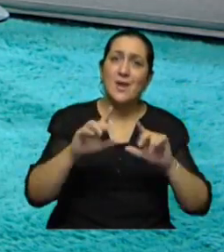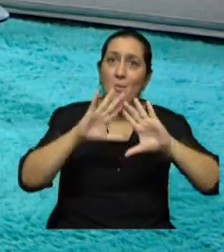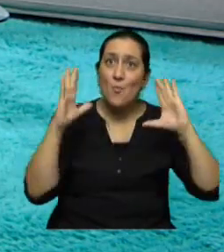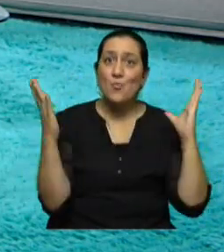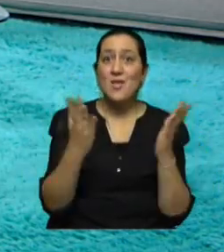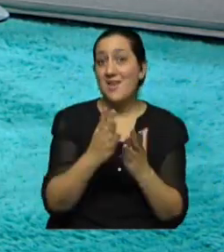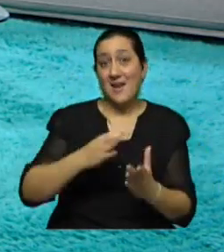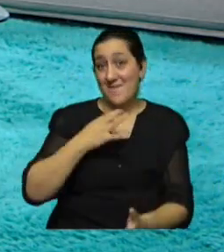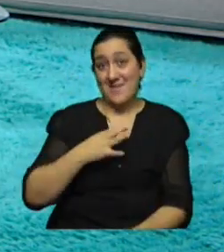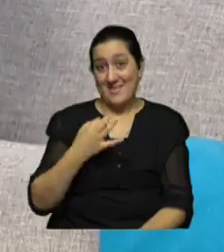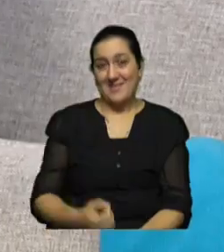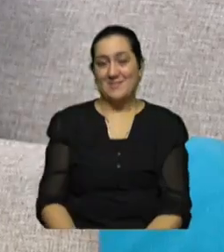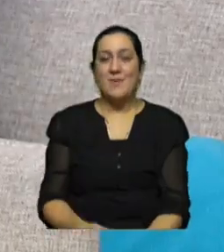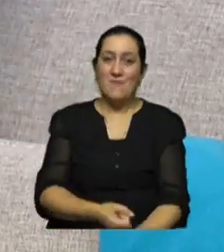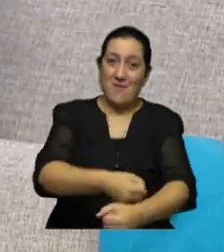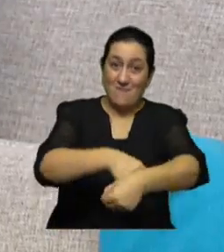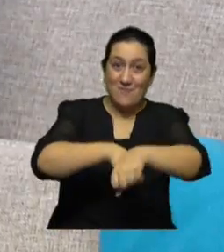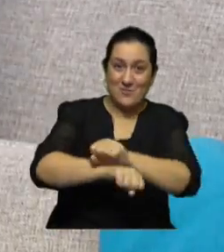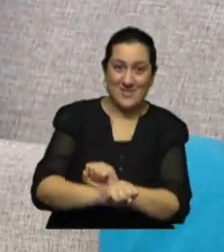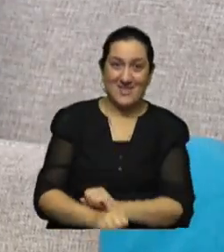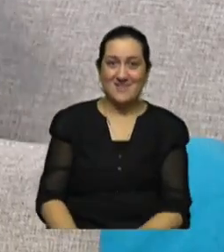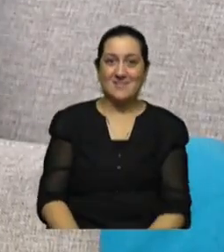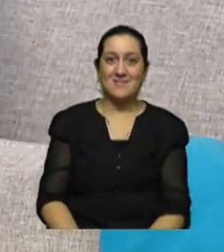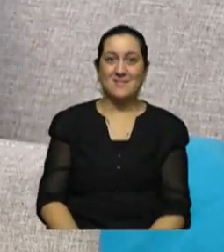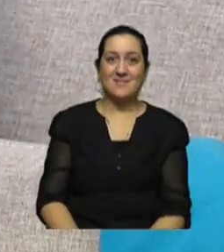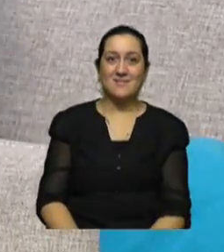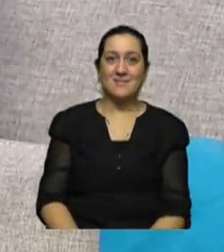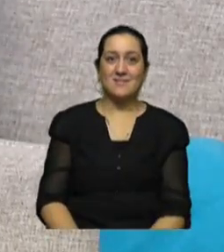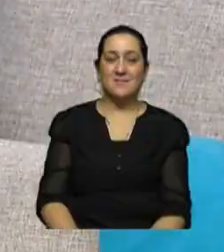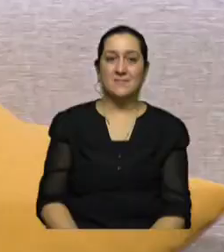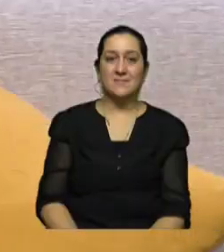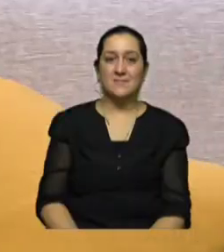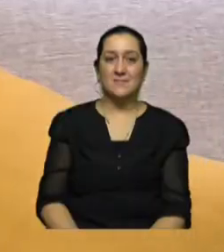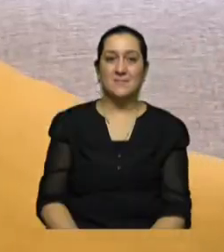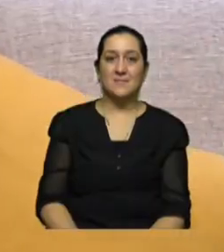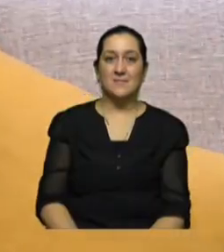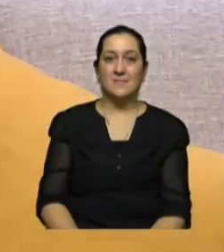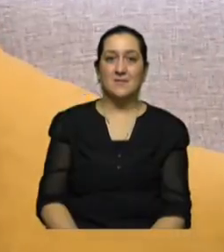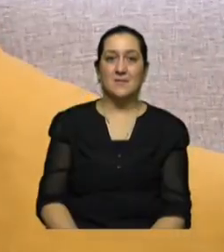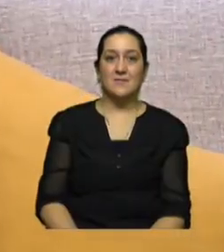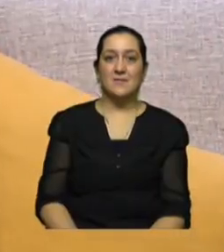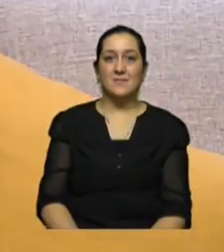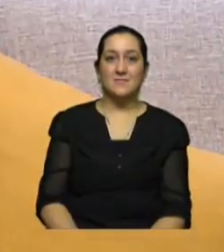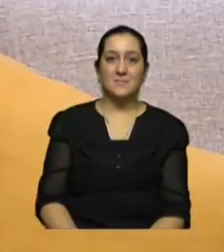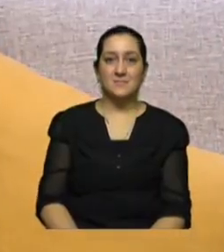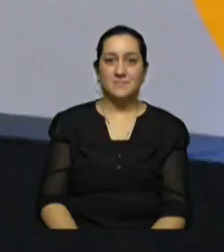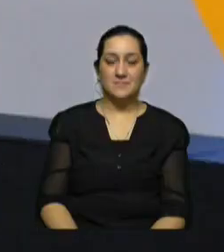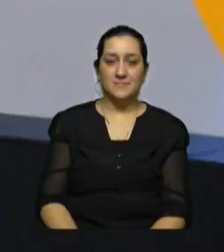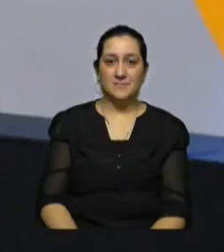recorrido. Me voy a esforzar mucho. No tenés techo. Olimpíada, lo bauticé Mundial. Me cayó el fútbol en la Olimpíada. Sí.